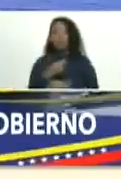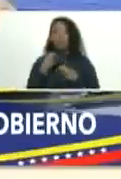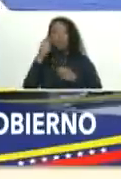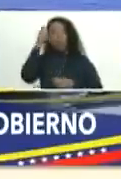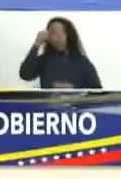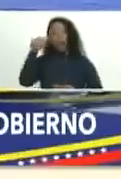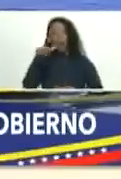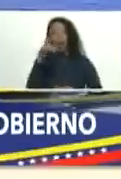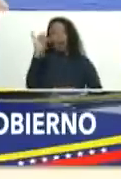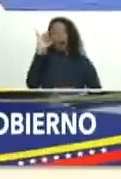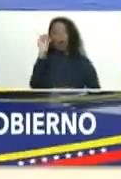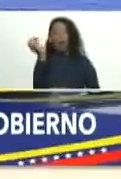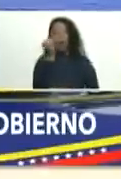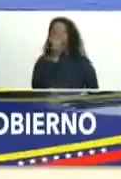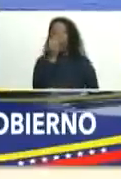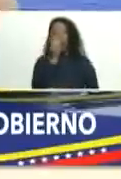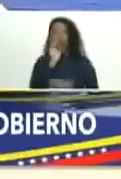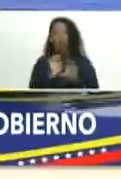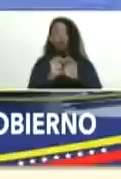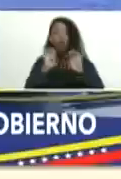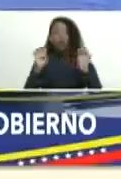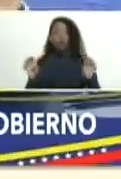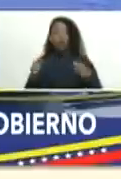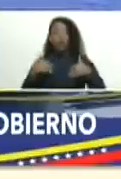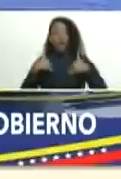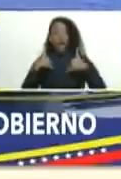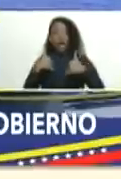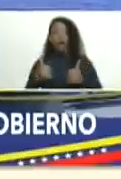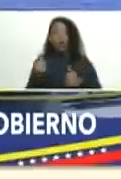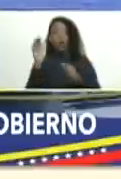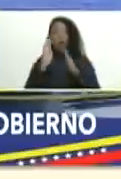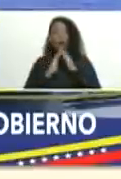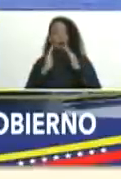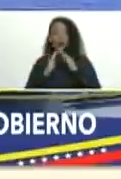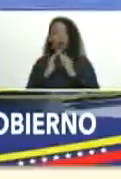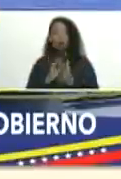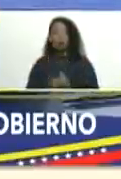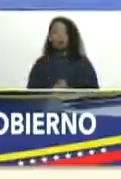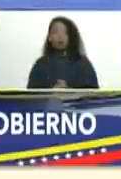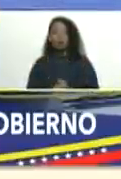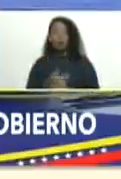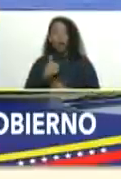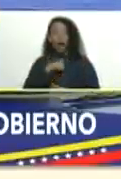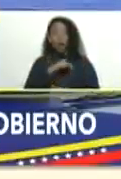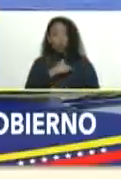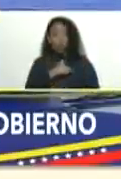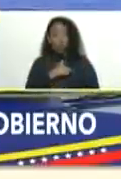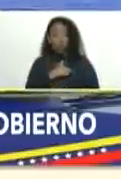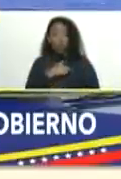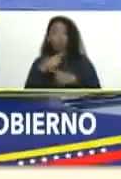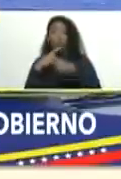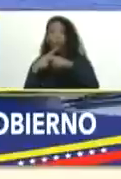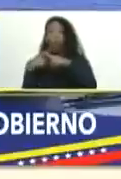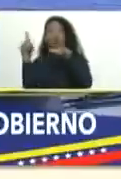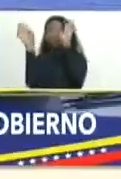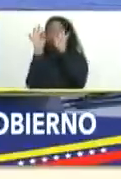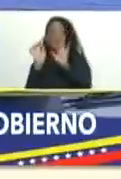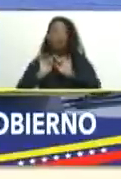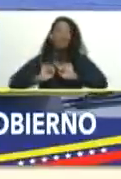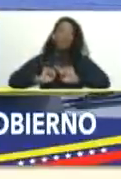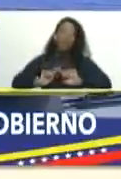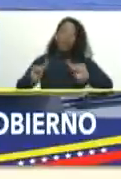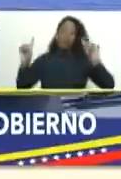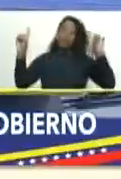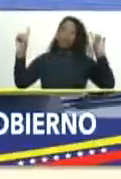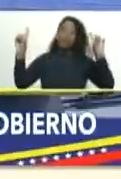pueblo tuviera alimentación, educación, salud, vivienda. A nosotros nos ha tocado otra etapa. ¿Ah? Una